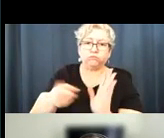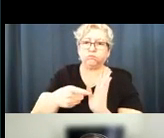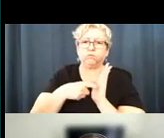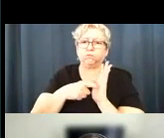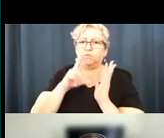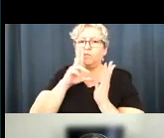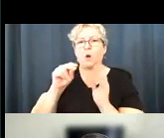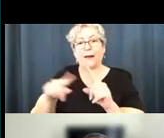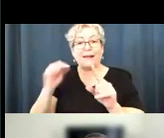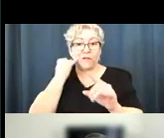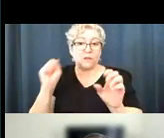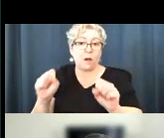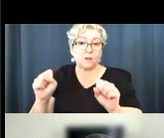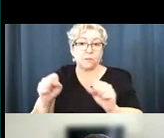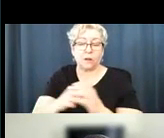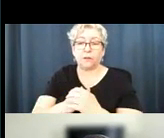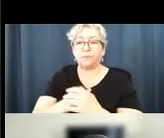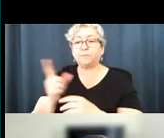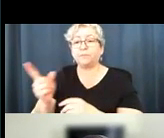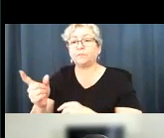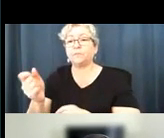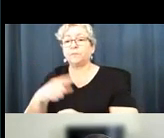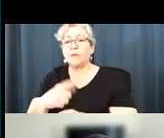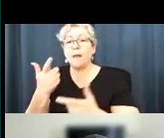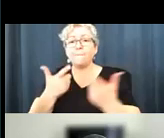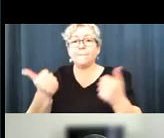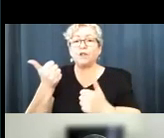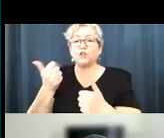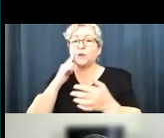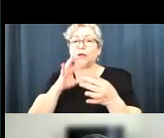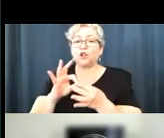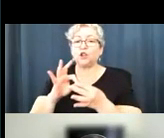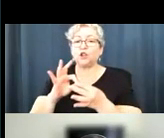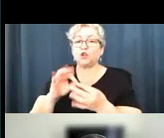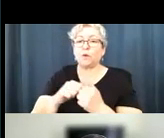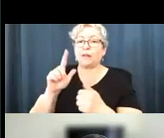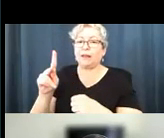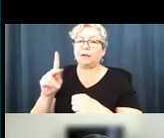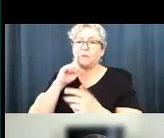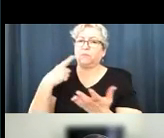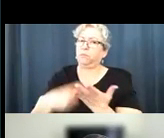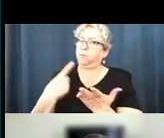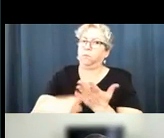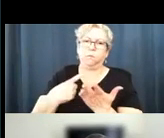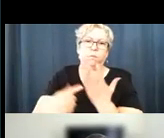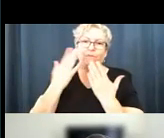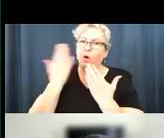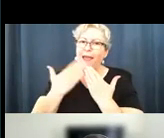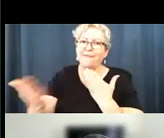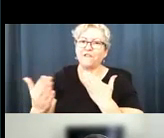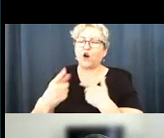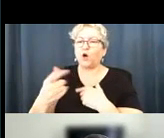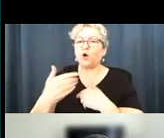algo requerido, pero es algo que puede ayudar mucho. Y entonces el problema más grande con los enlaces, y lo voy a dejar de aquí porque hemos hablado